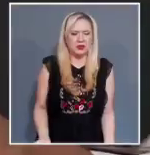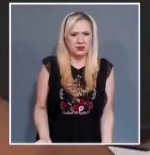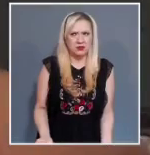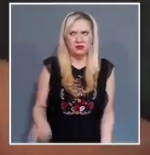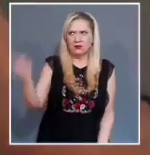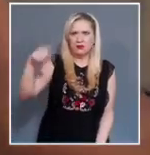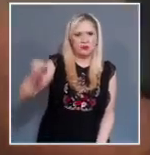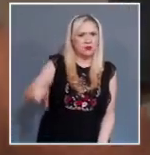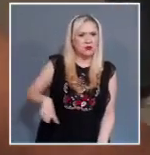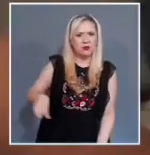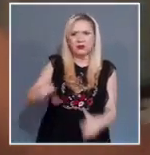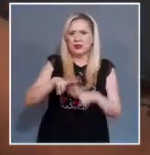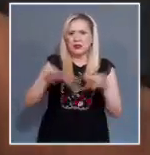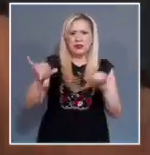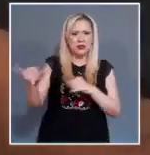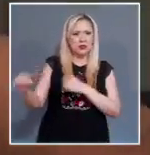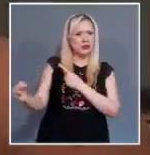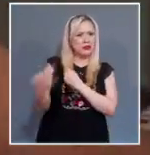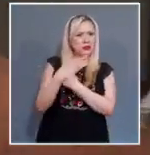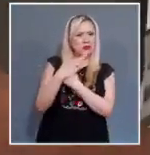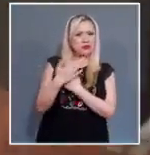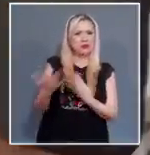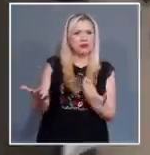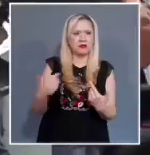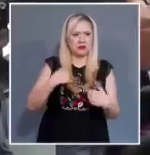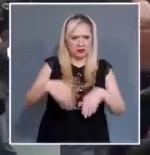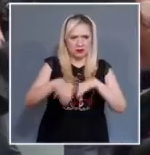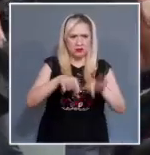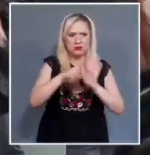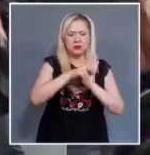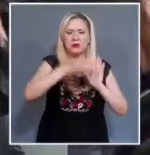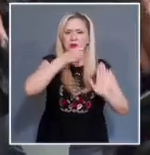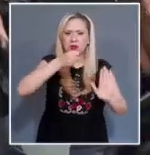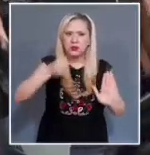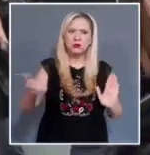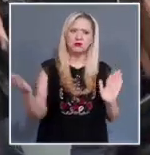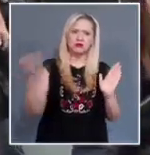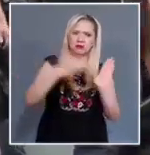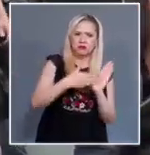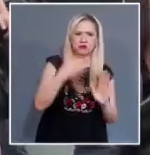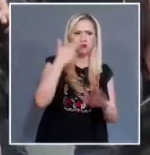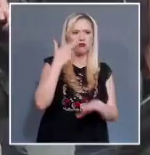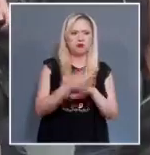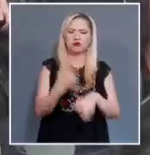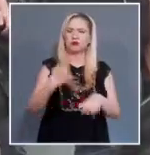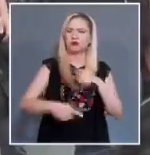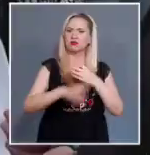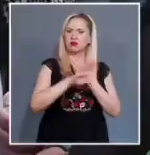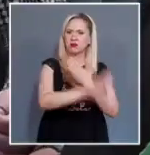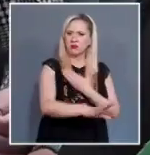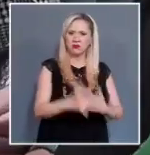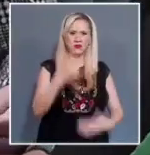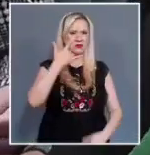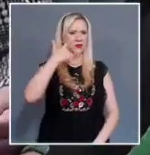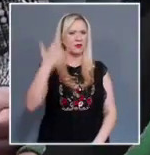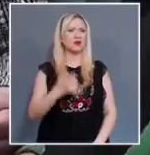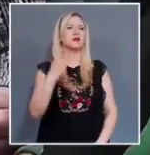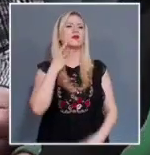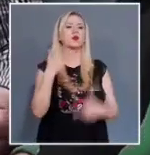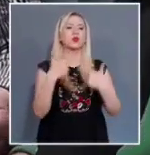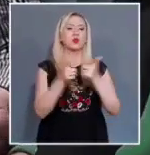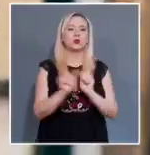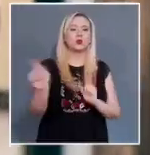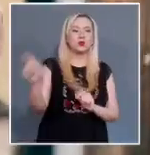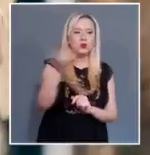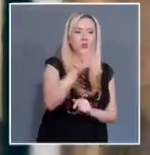medida para cesar la violencia, sancionar a los responsables y prevenirla, y criticaron que partidos políticos y movimientos ciudadanos